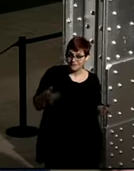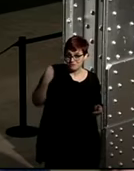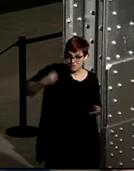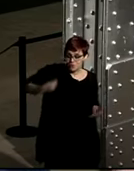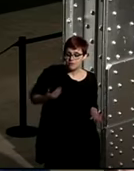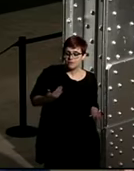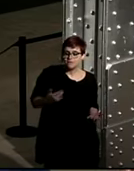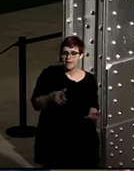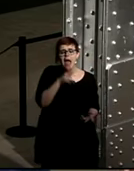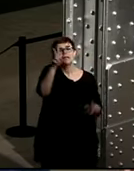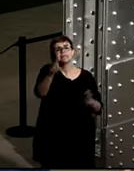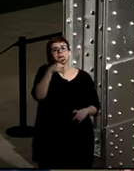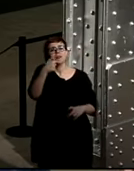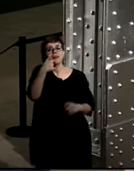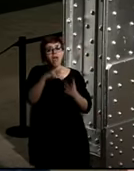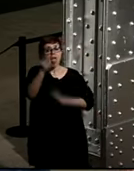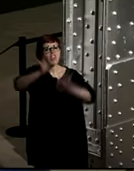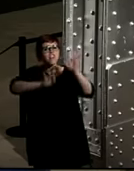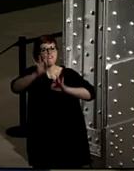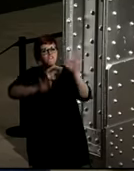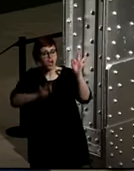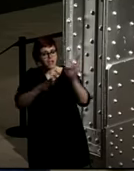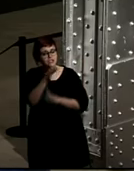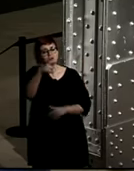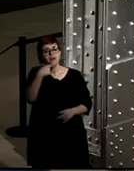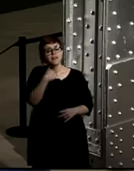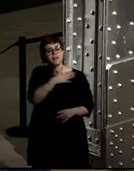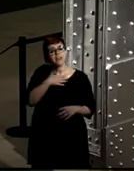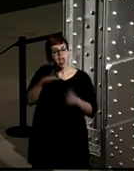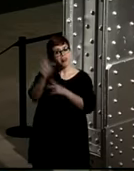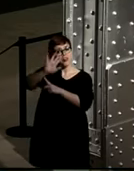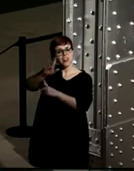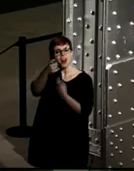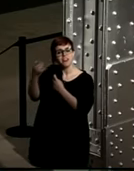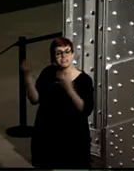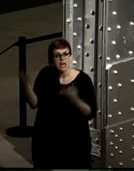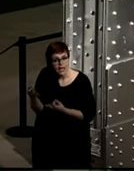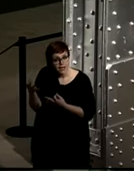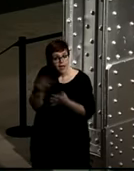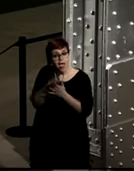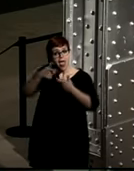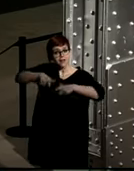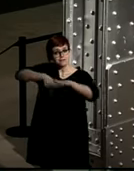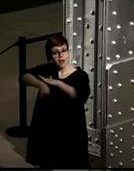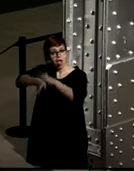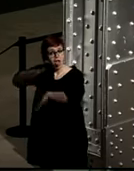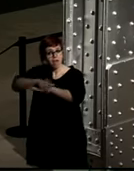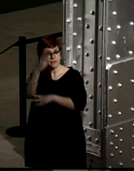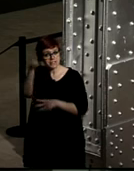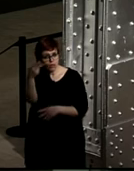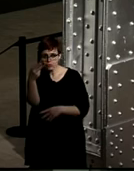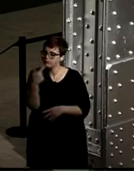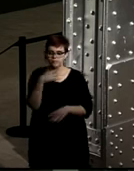que cambie la política del IVA, que ha hecho tantísimo daño. Yo creo que el cine español primero lo que necesita es una industria, básicamente. Y para